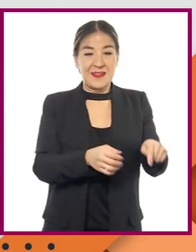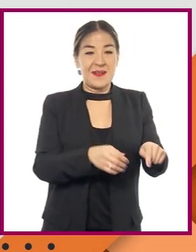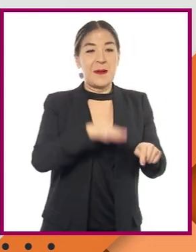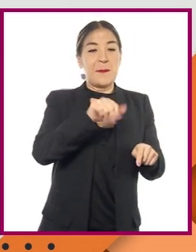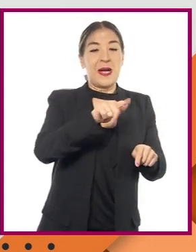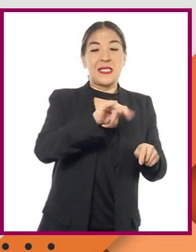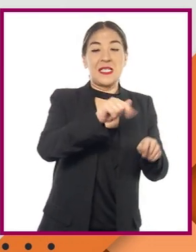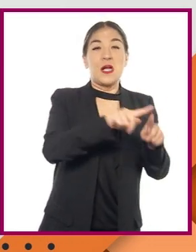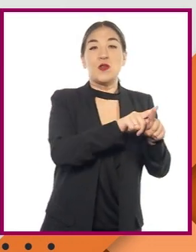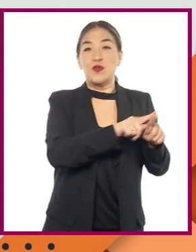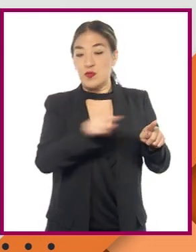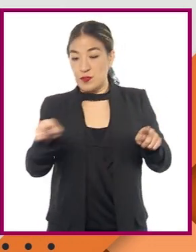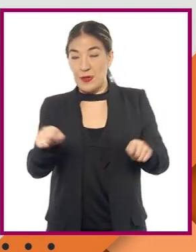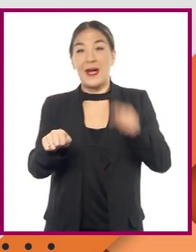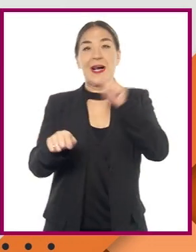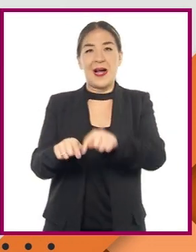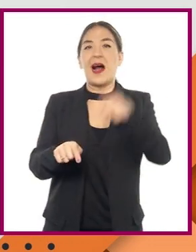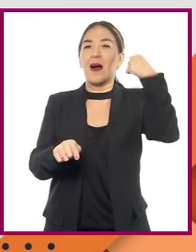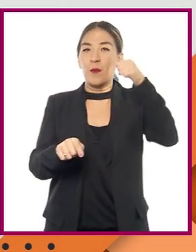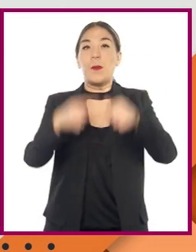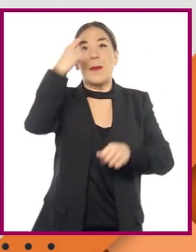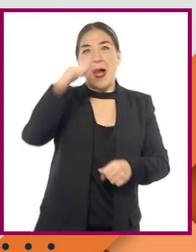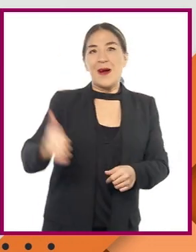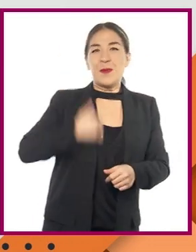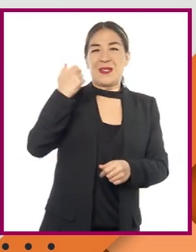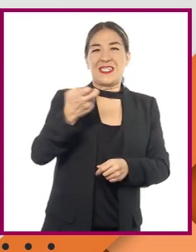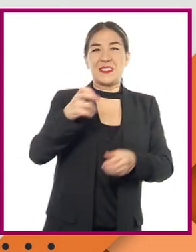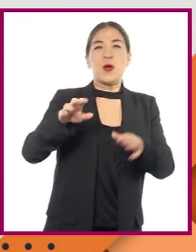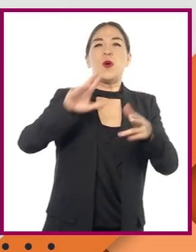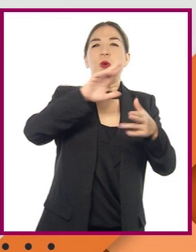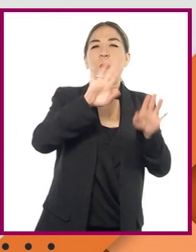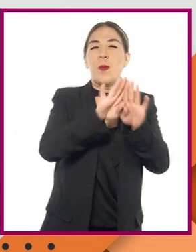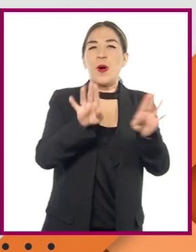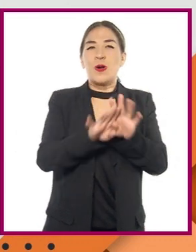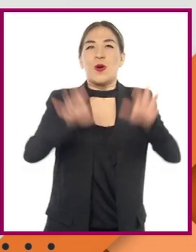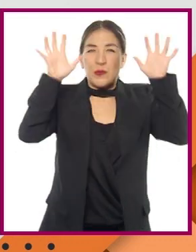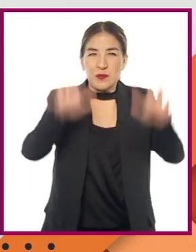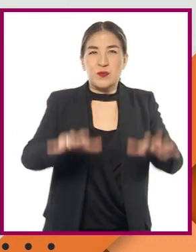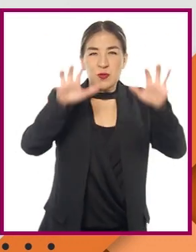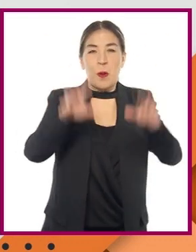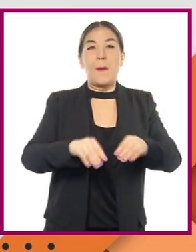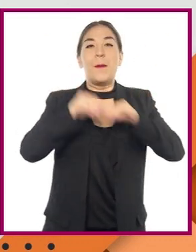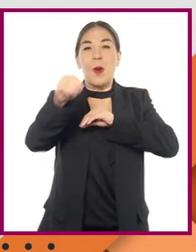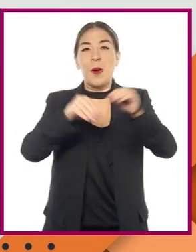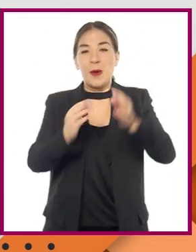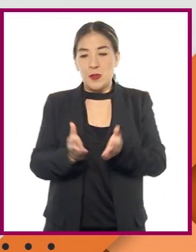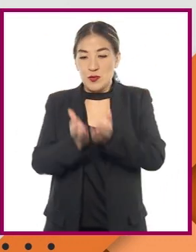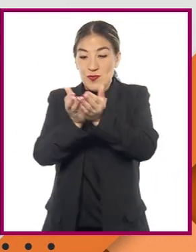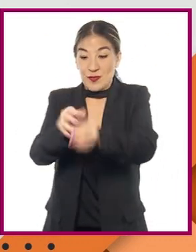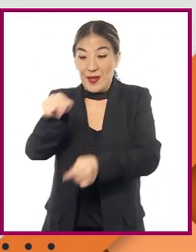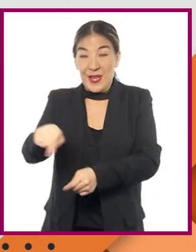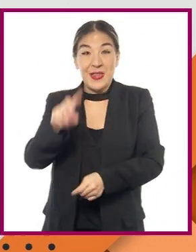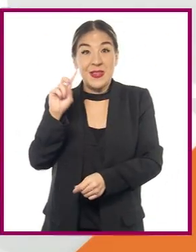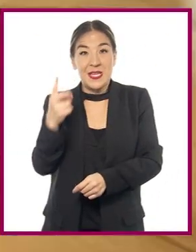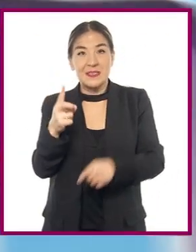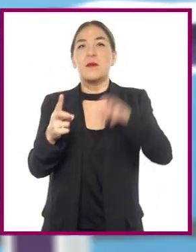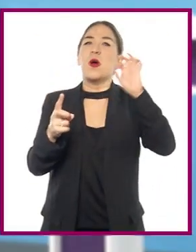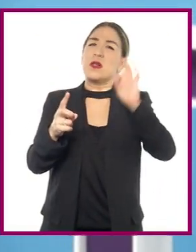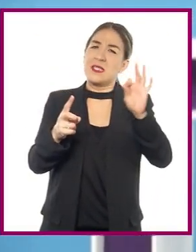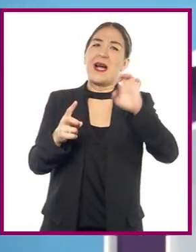corriente Kuroshio, la que permitía que el galeón llegara a Acapulco para diciembre o